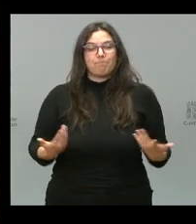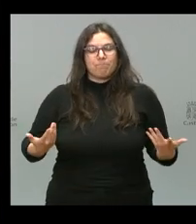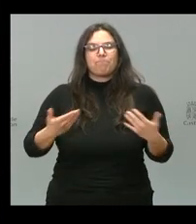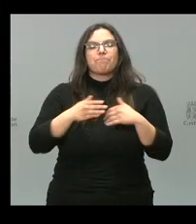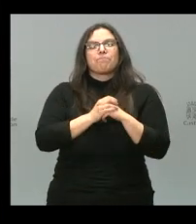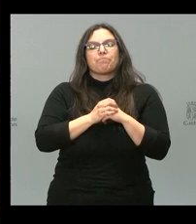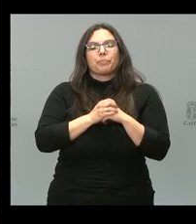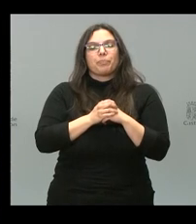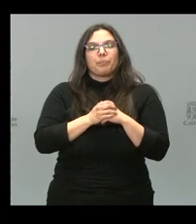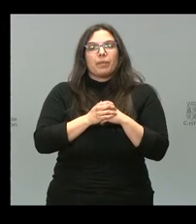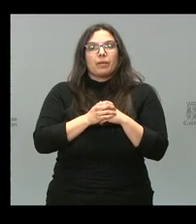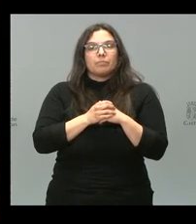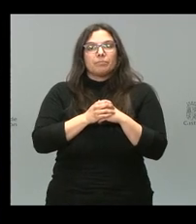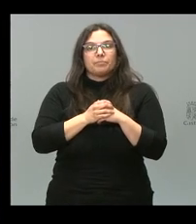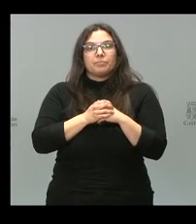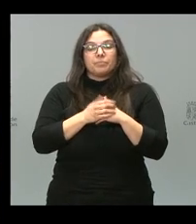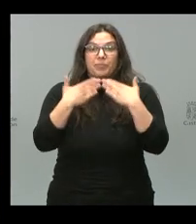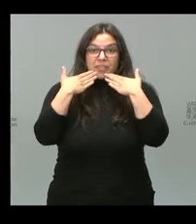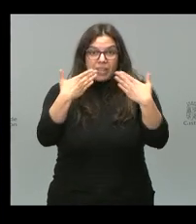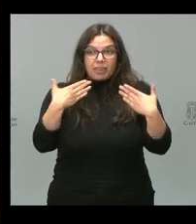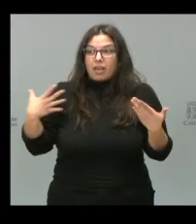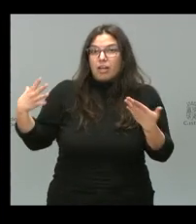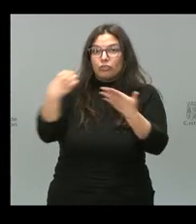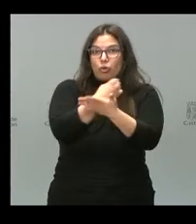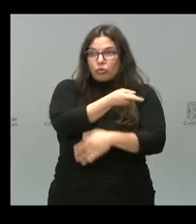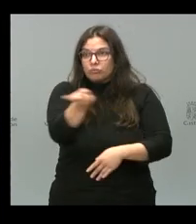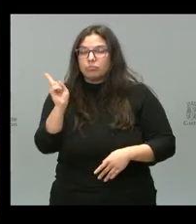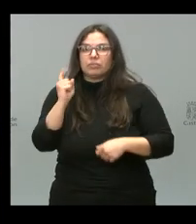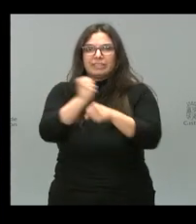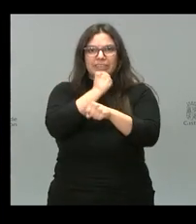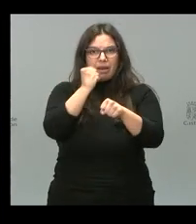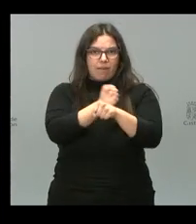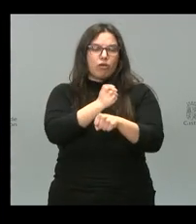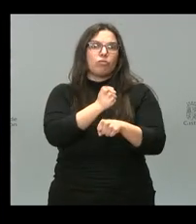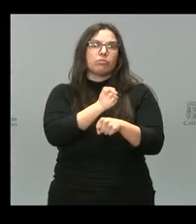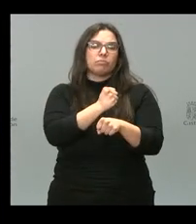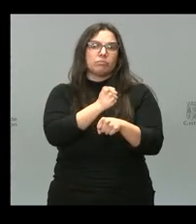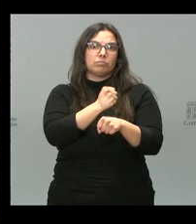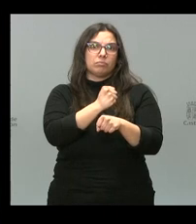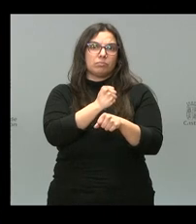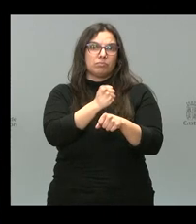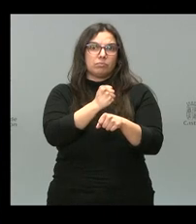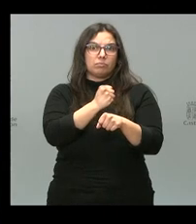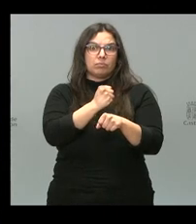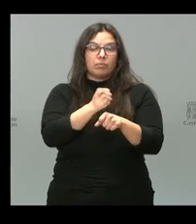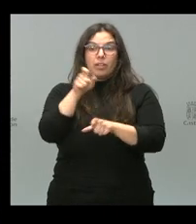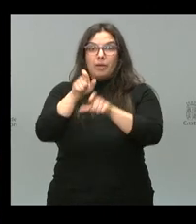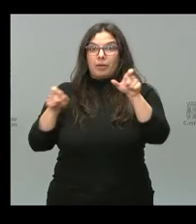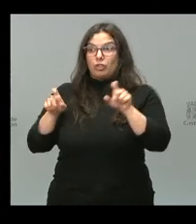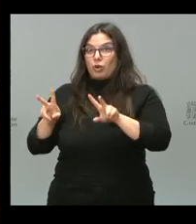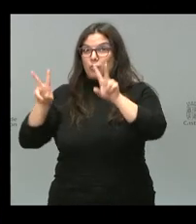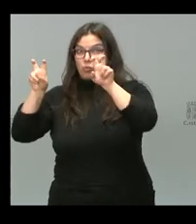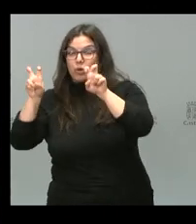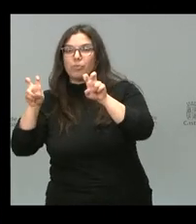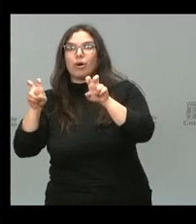Pues agradeceros a todos vuestro trabajo a los a los que os incorporáis como nuevos